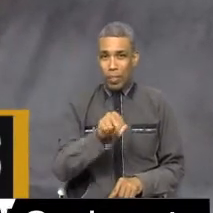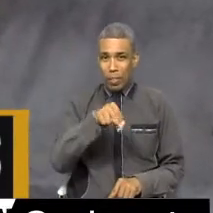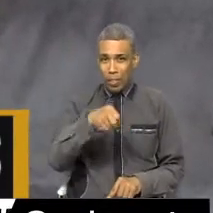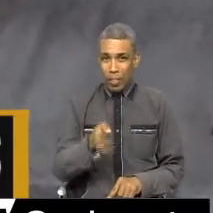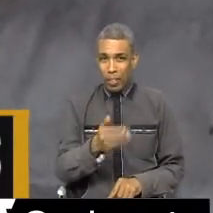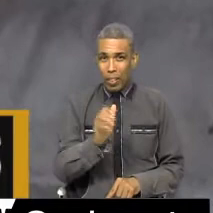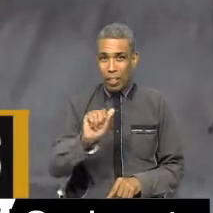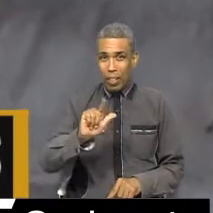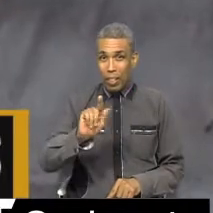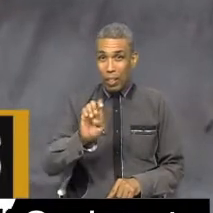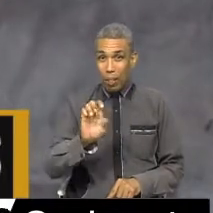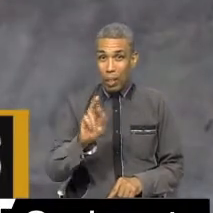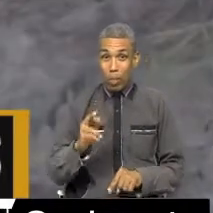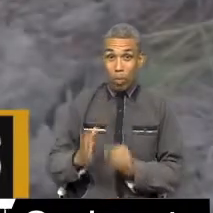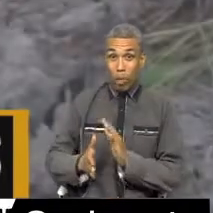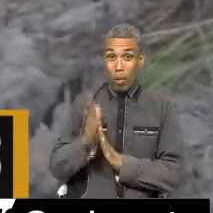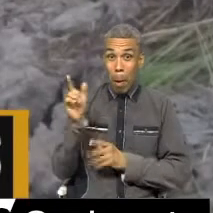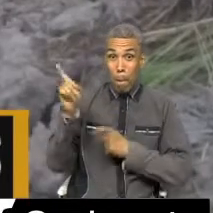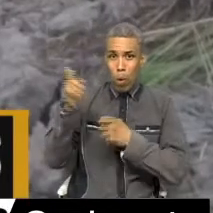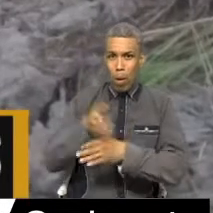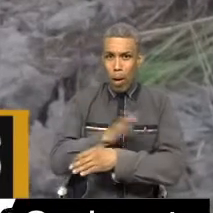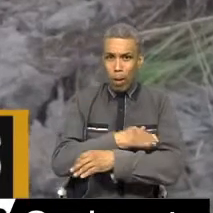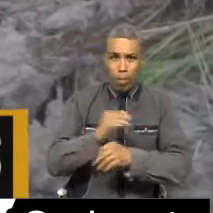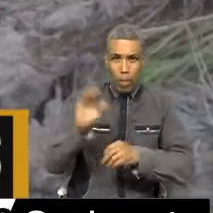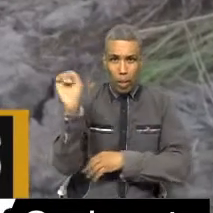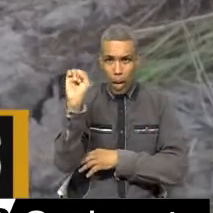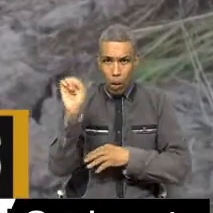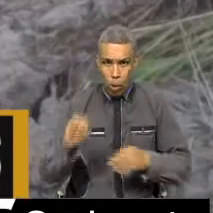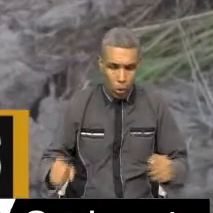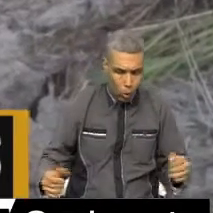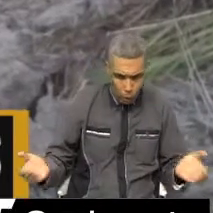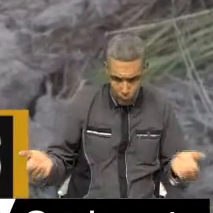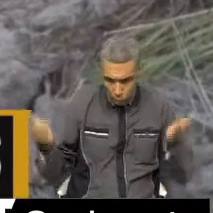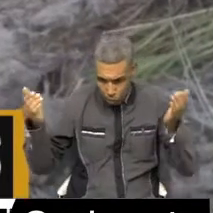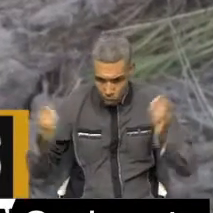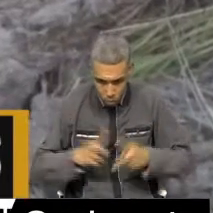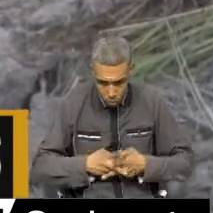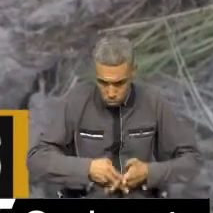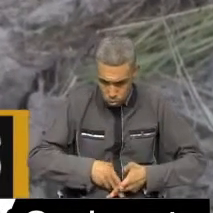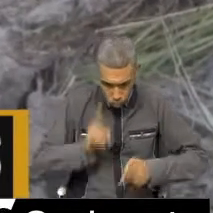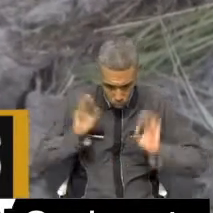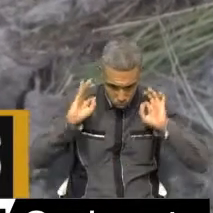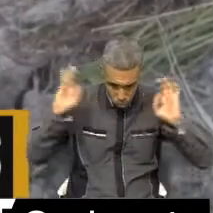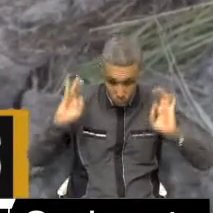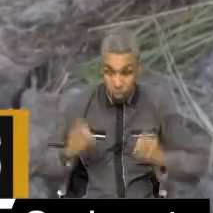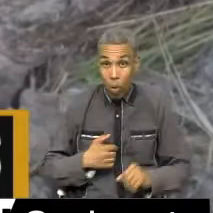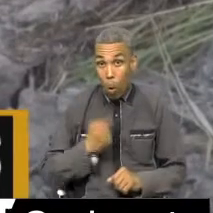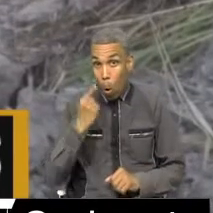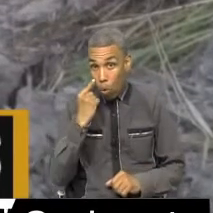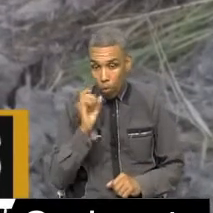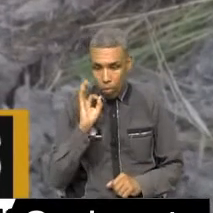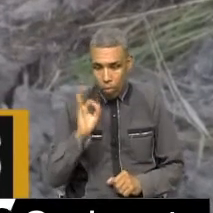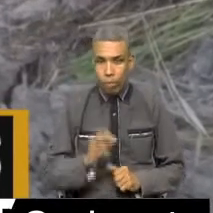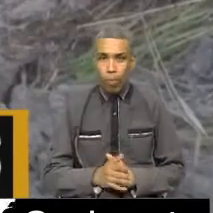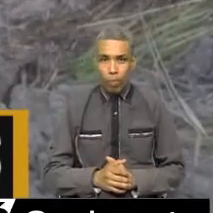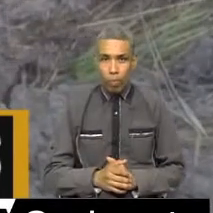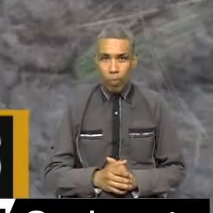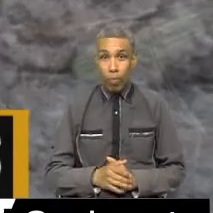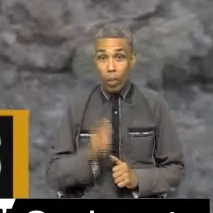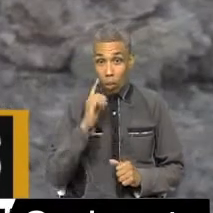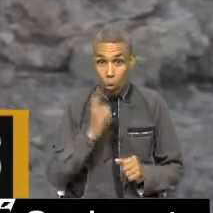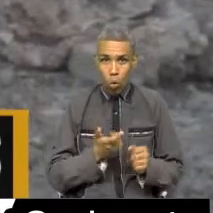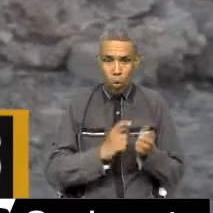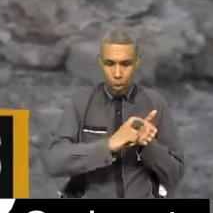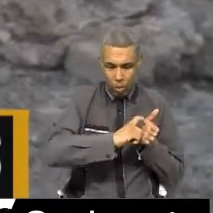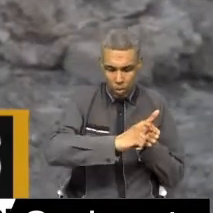vehículo, verificar toda la complejidad de los documentos y vamos a establecer algunos controles, señores. Por eso la invitación